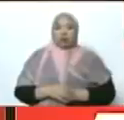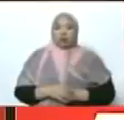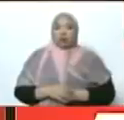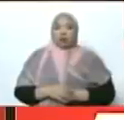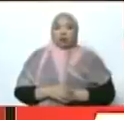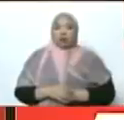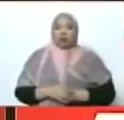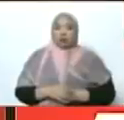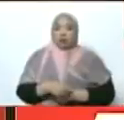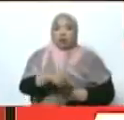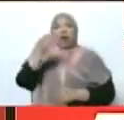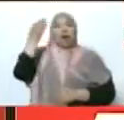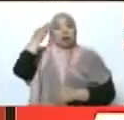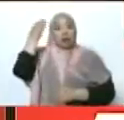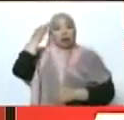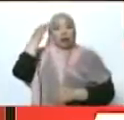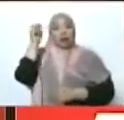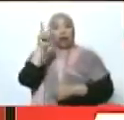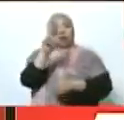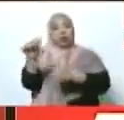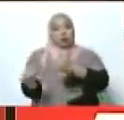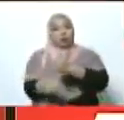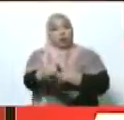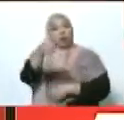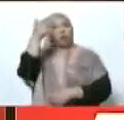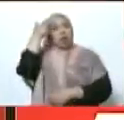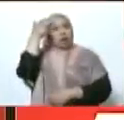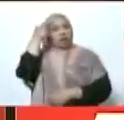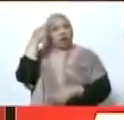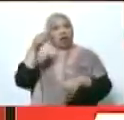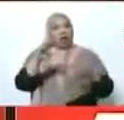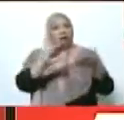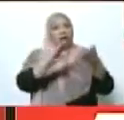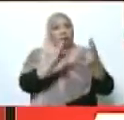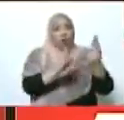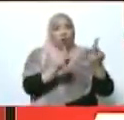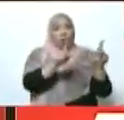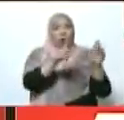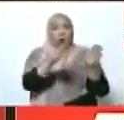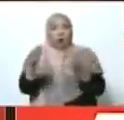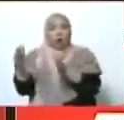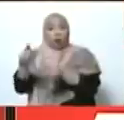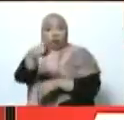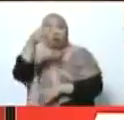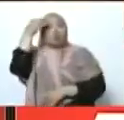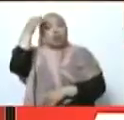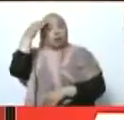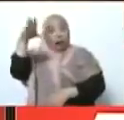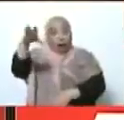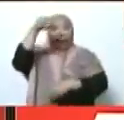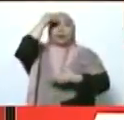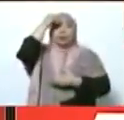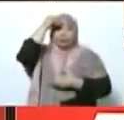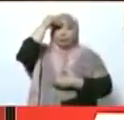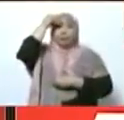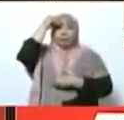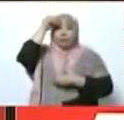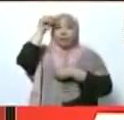Pedro Infante, ¿sabía que ahora es el vicepresidente de organización? ¿Ah? No sabía, entérese pues.